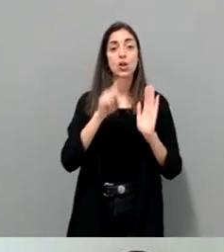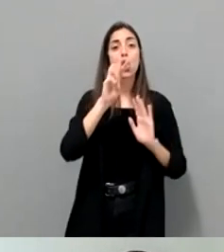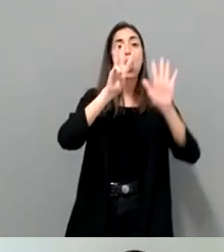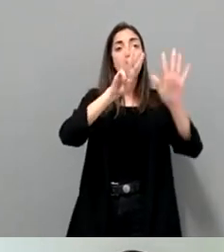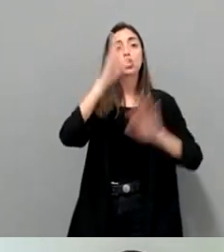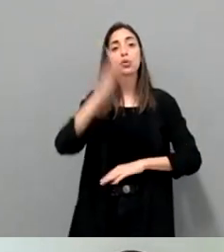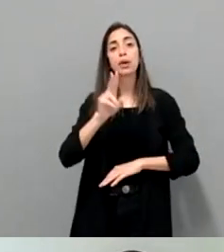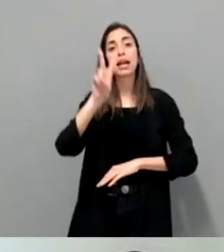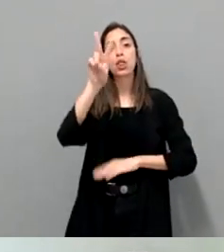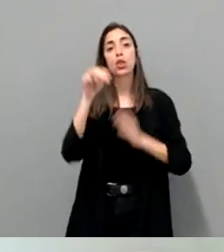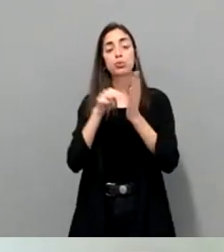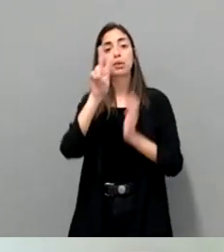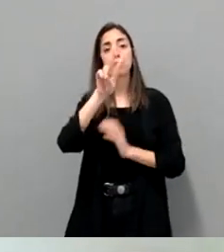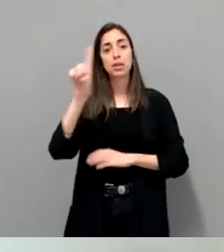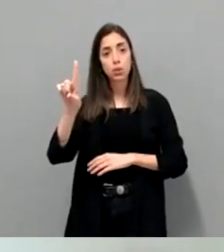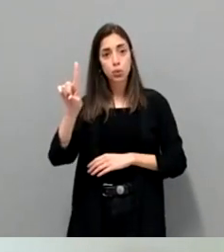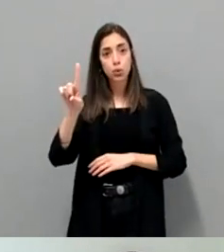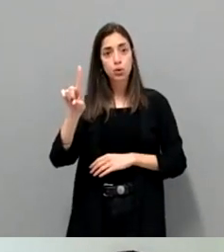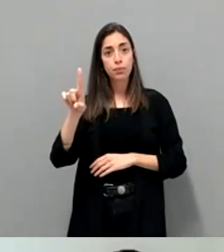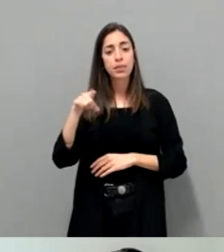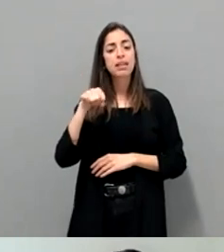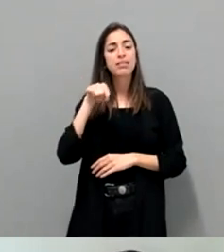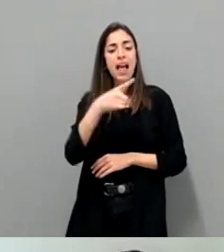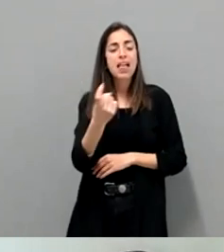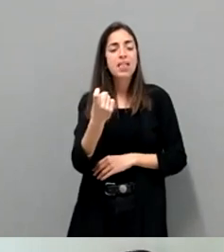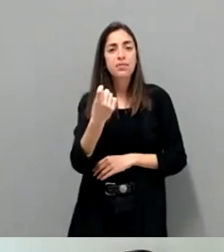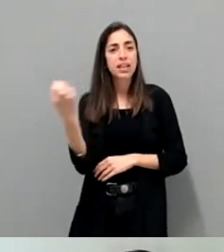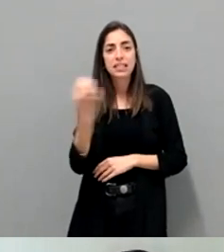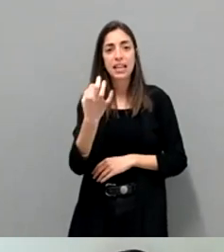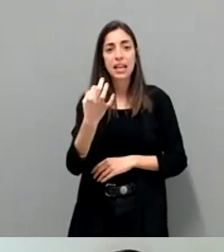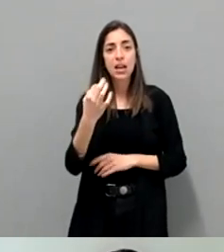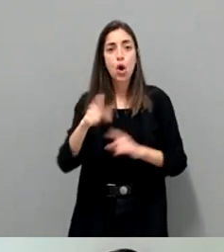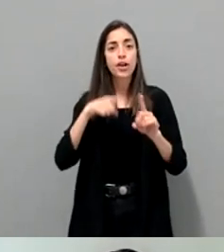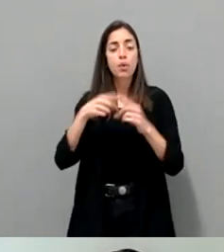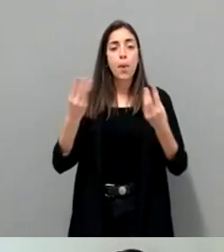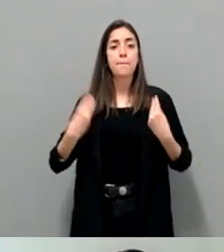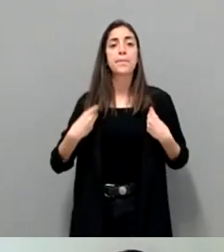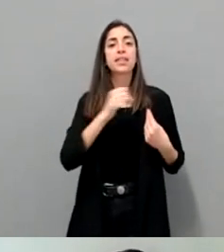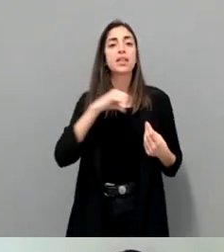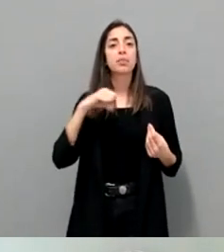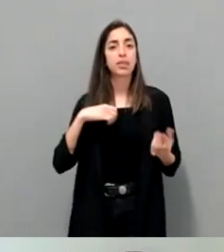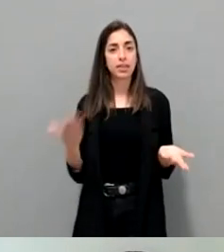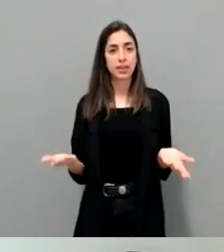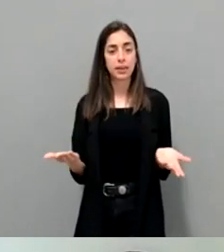8/2021, ¿qué sería necesario para vuestra vida independiente?